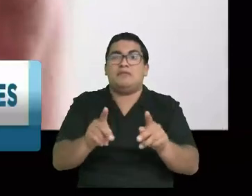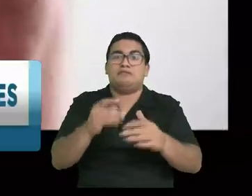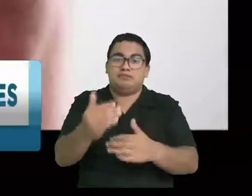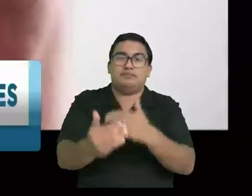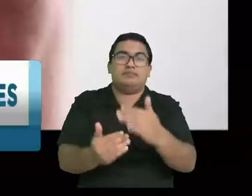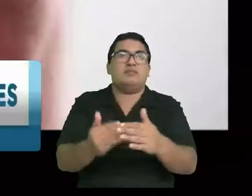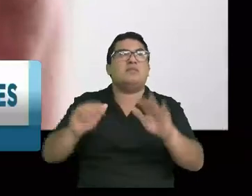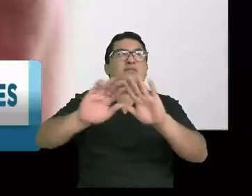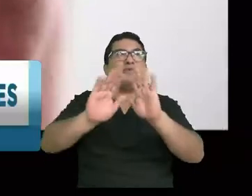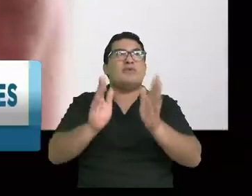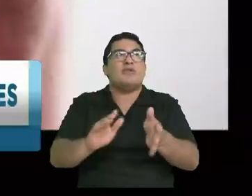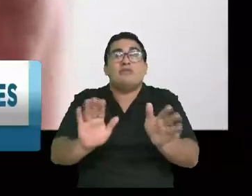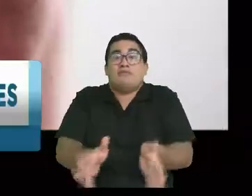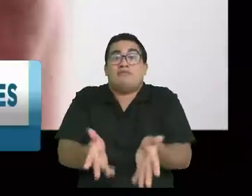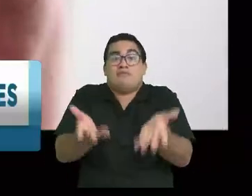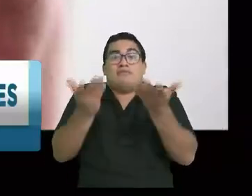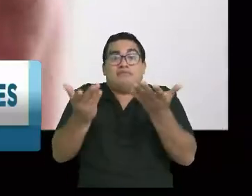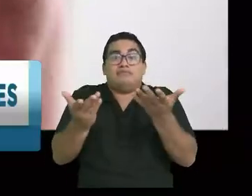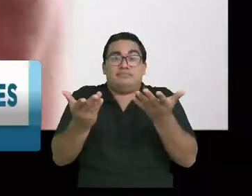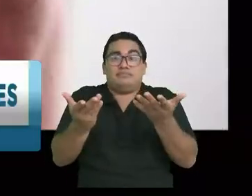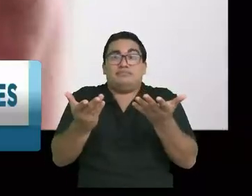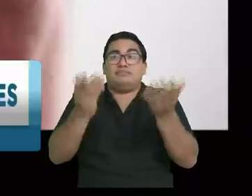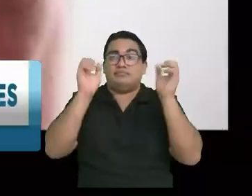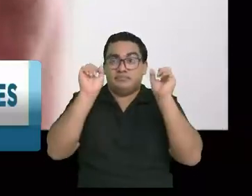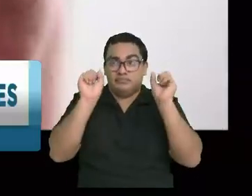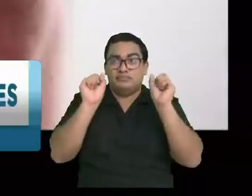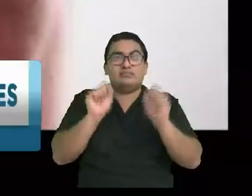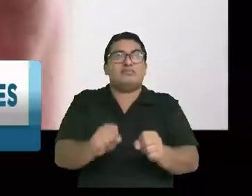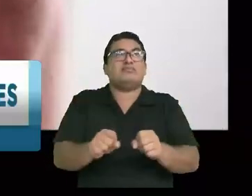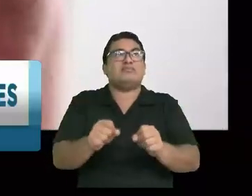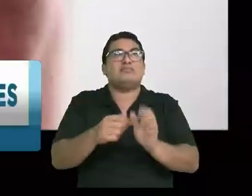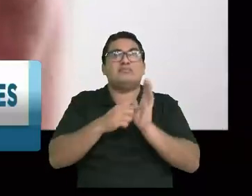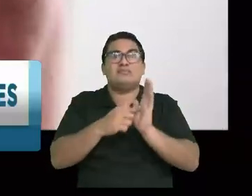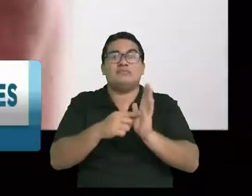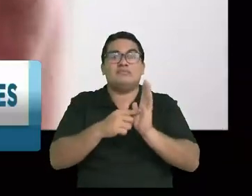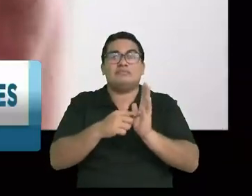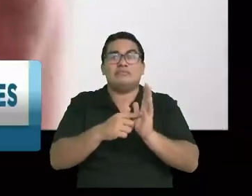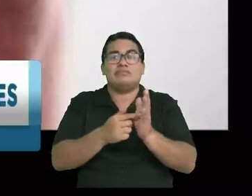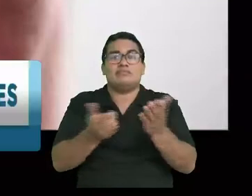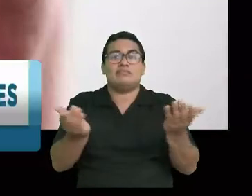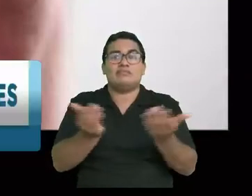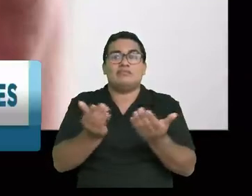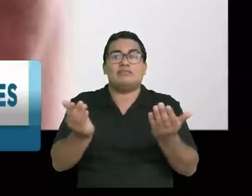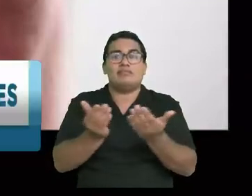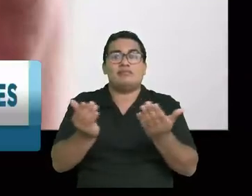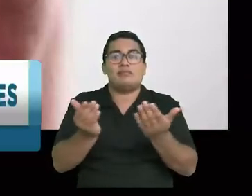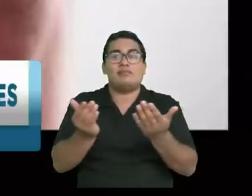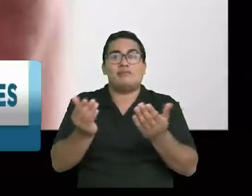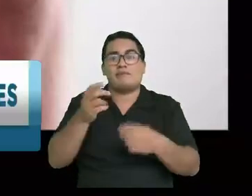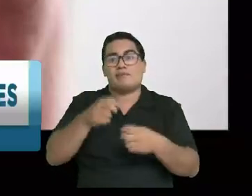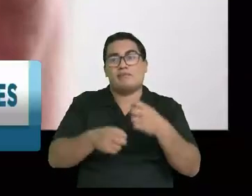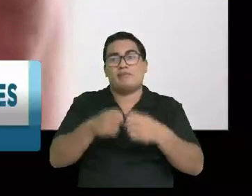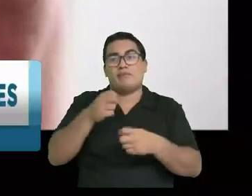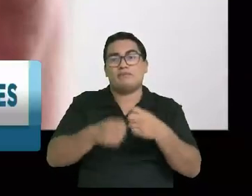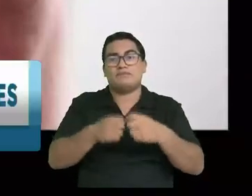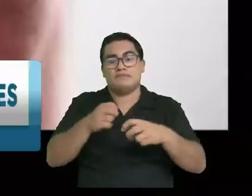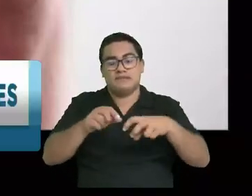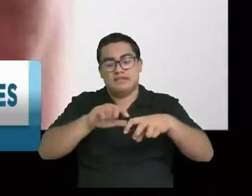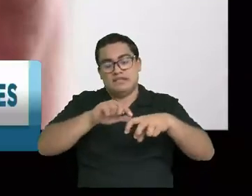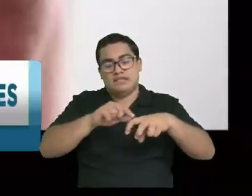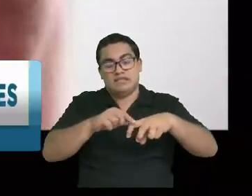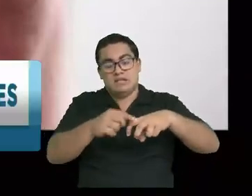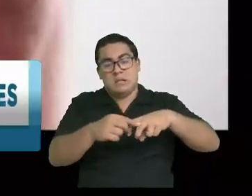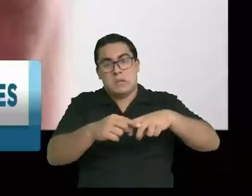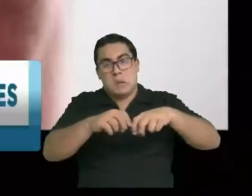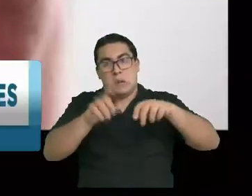las mujeres en este caso, es correcto, pueden ser asociados a trastornos degenerativos.